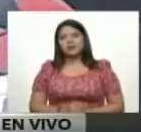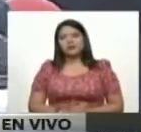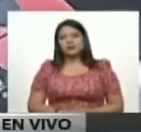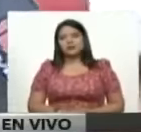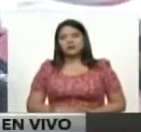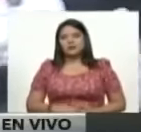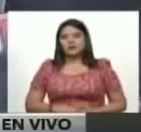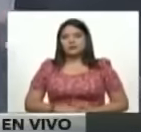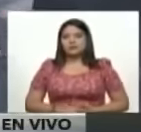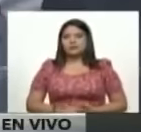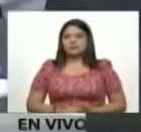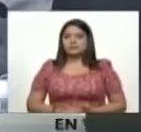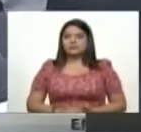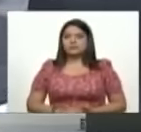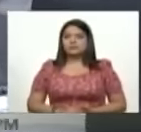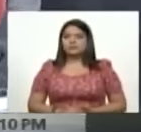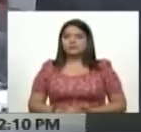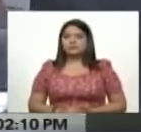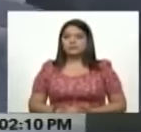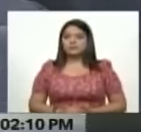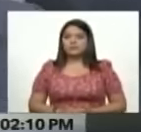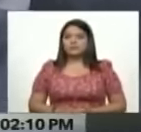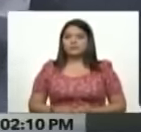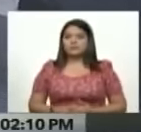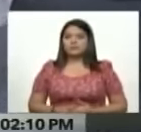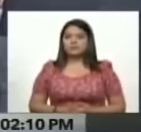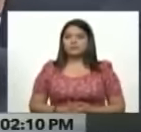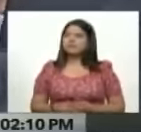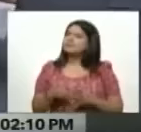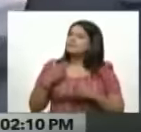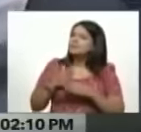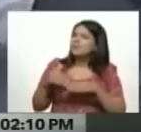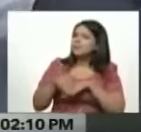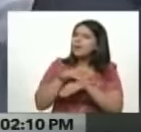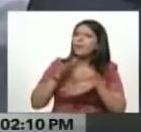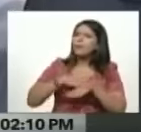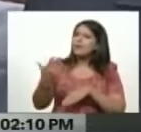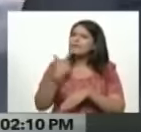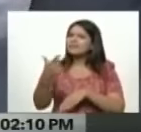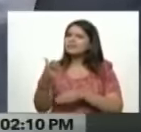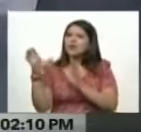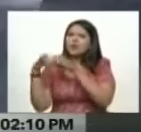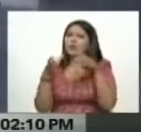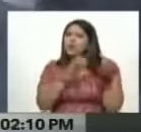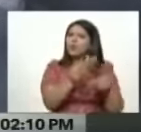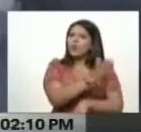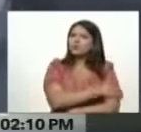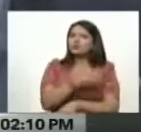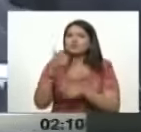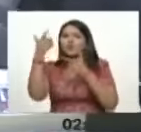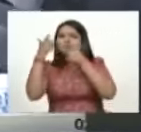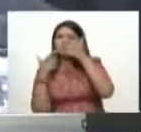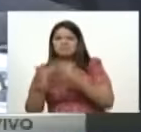muchos que yo creo la modificación? Perdón, ¿por qué tú dices oficialismo y oposición?